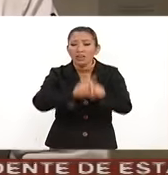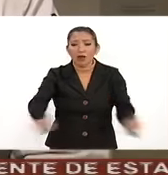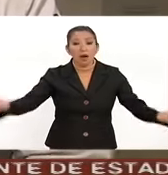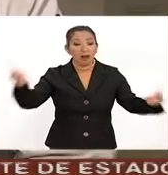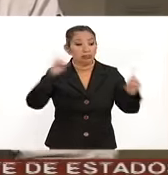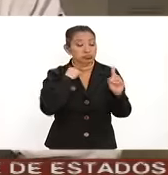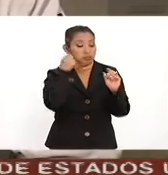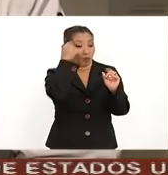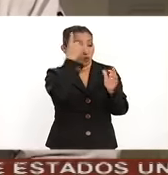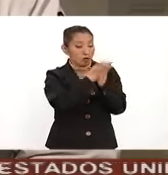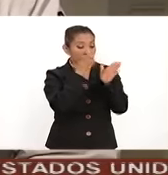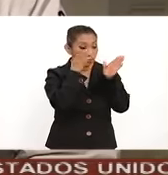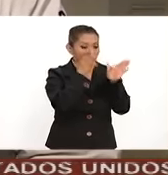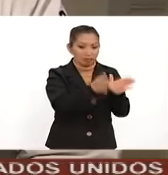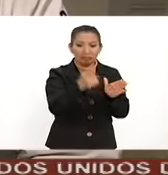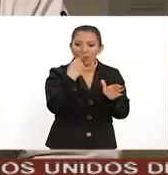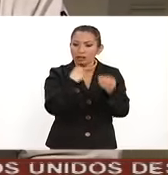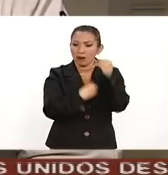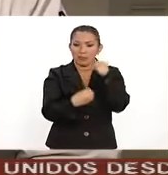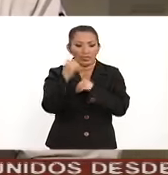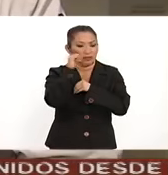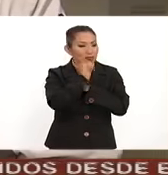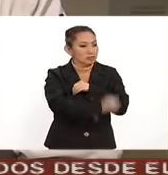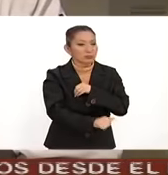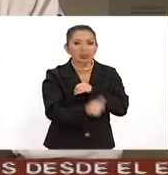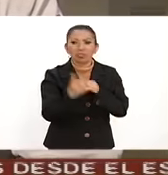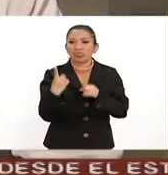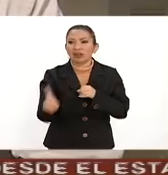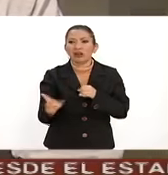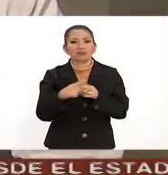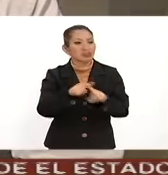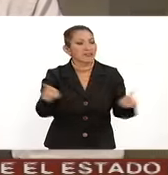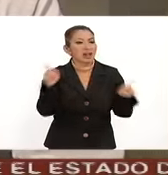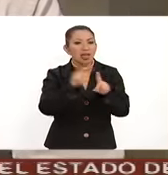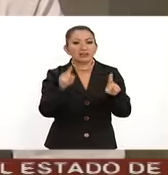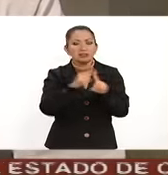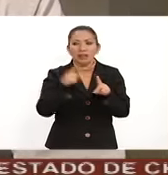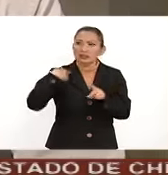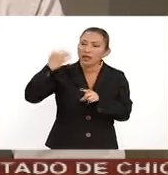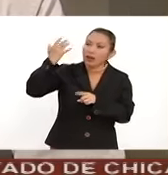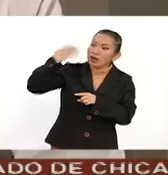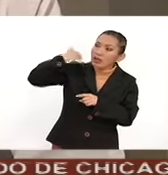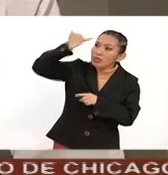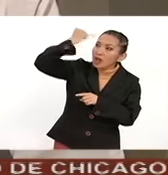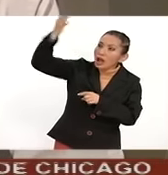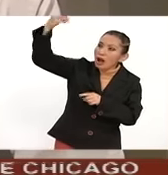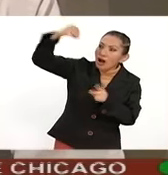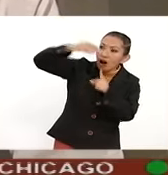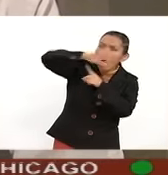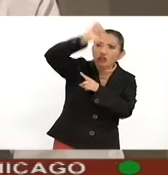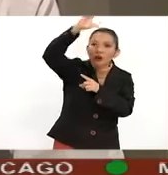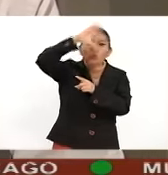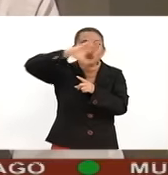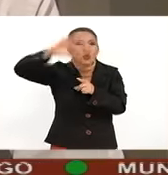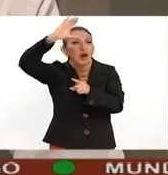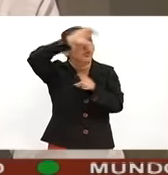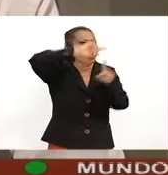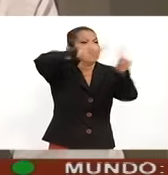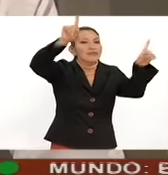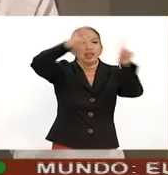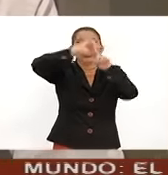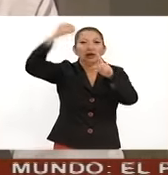purista, una gastronomía que se ha alimentado de las distintas influencias de otras culturas,